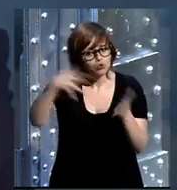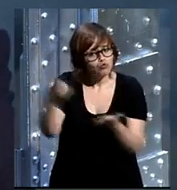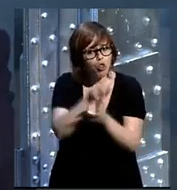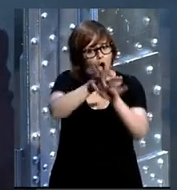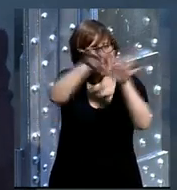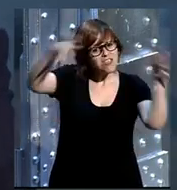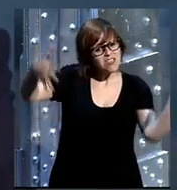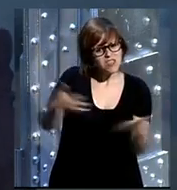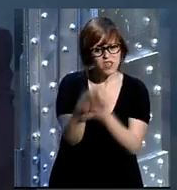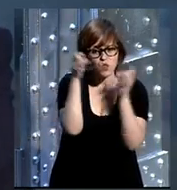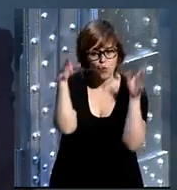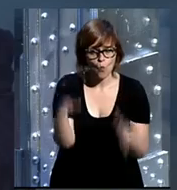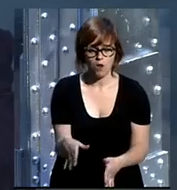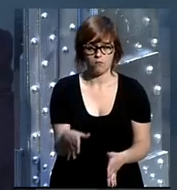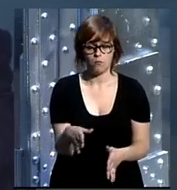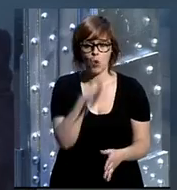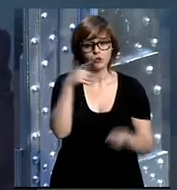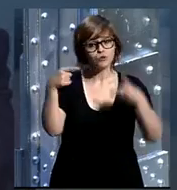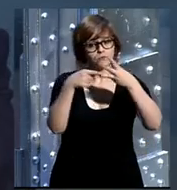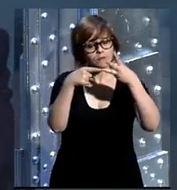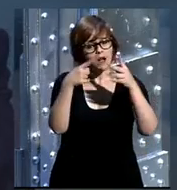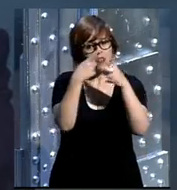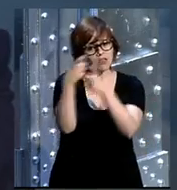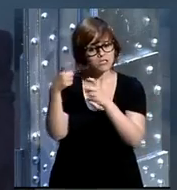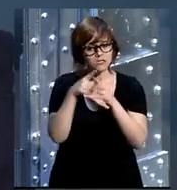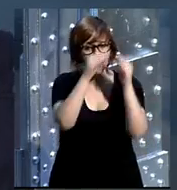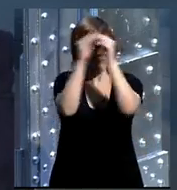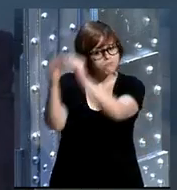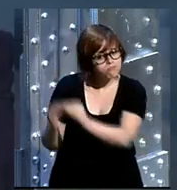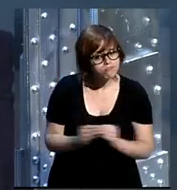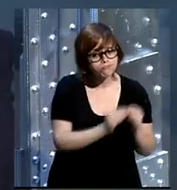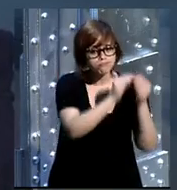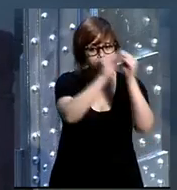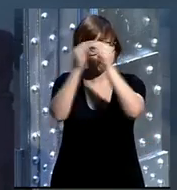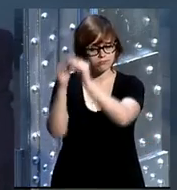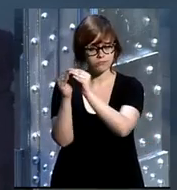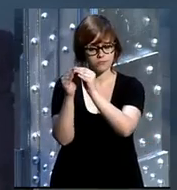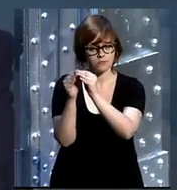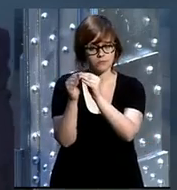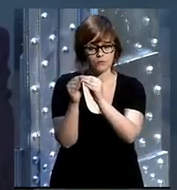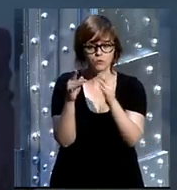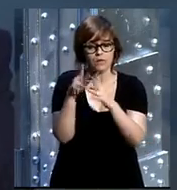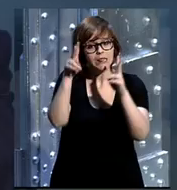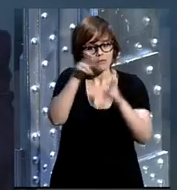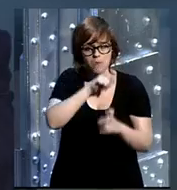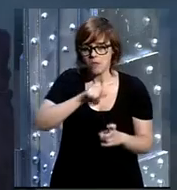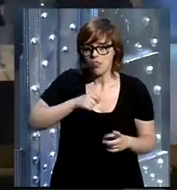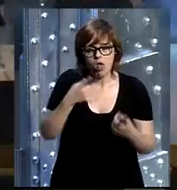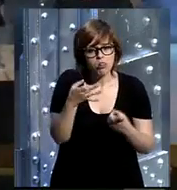esa tercera homogeneización desde el punto de vista de la regulación de privacidad es